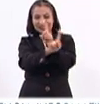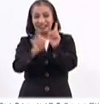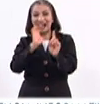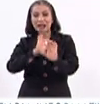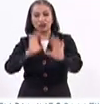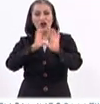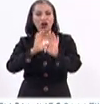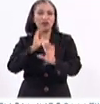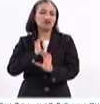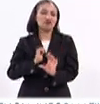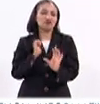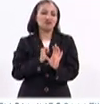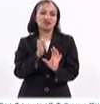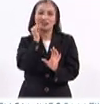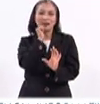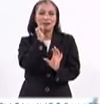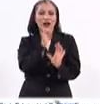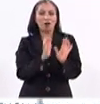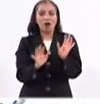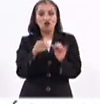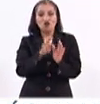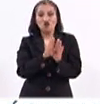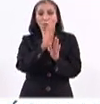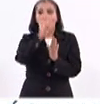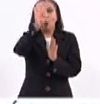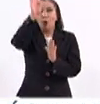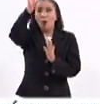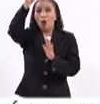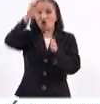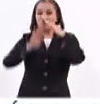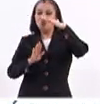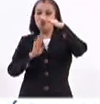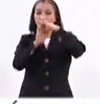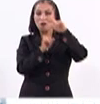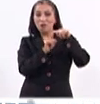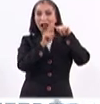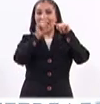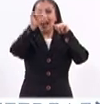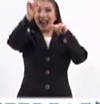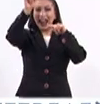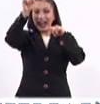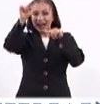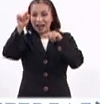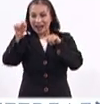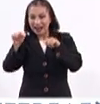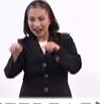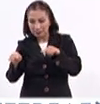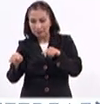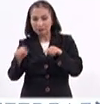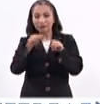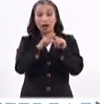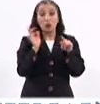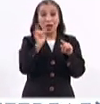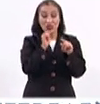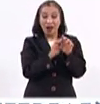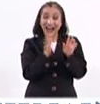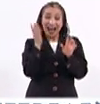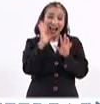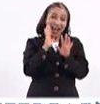canción clásica, siempre tienen un clímax, una parte, digamos por así decirlo, la más fuerte de la canción. Y entonces cuando